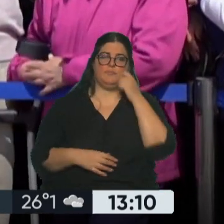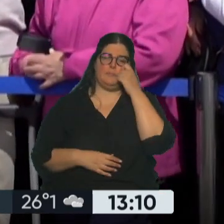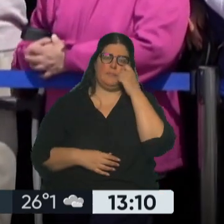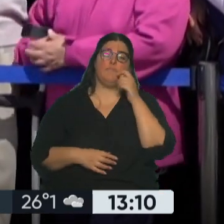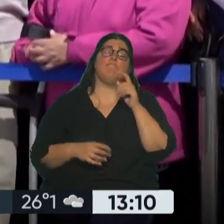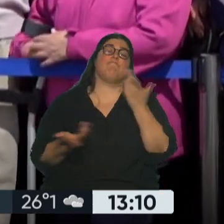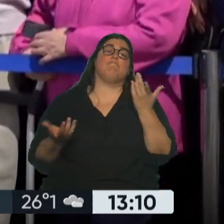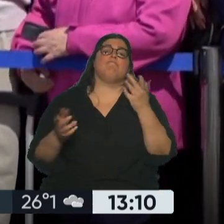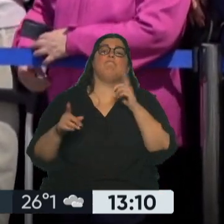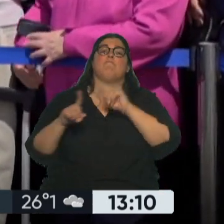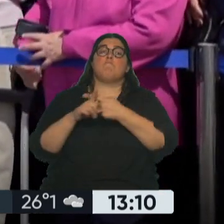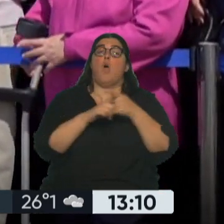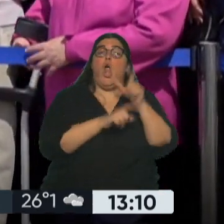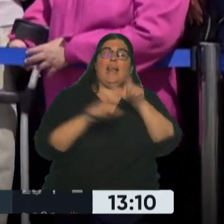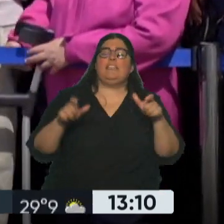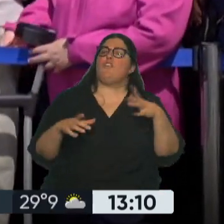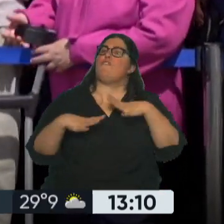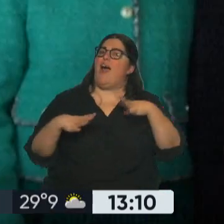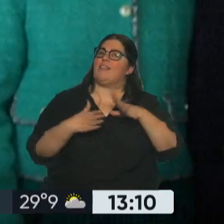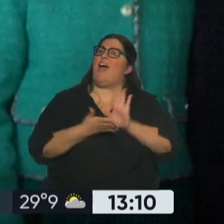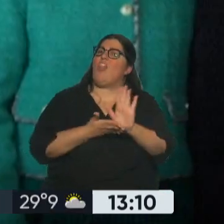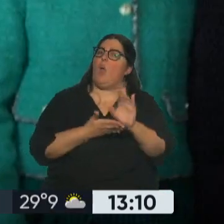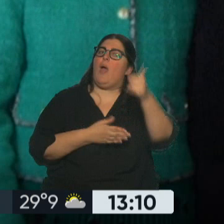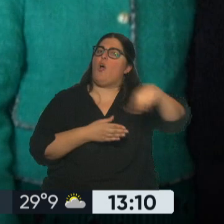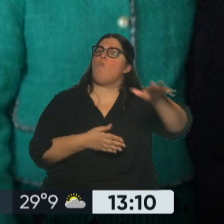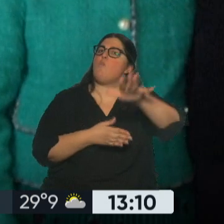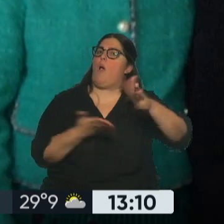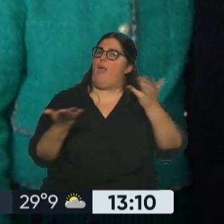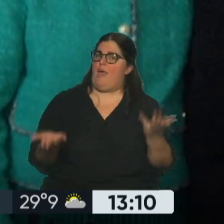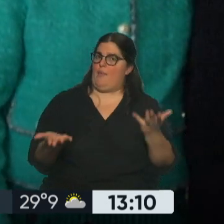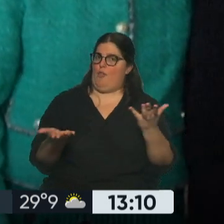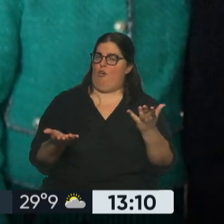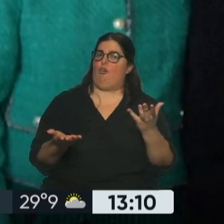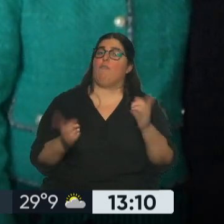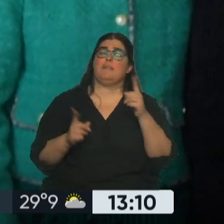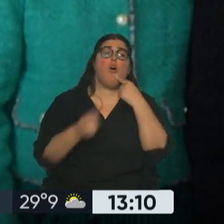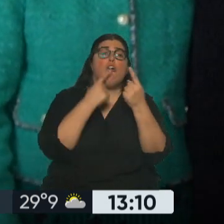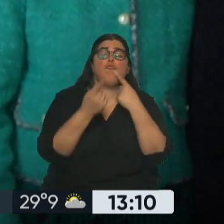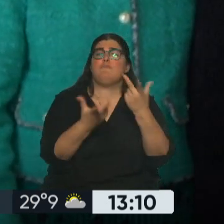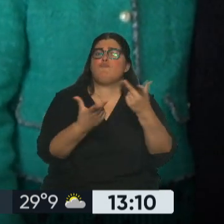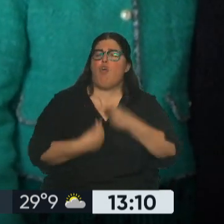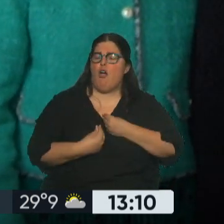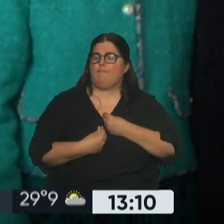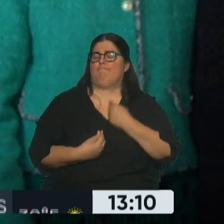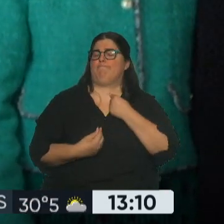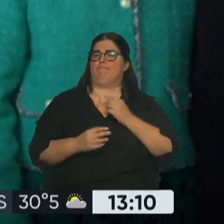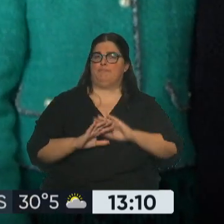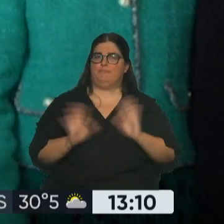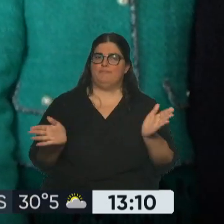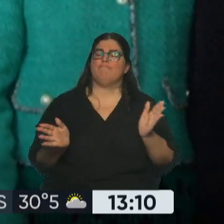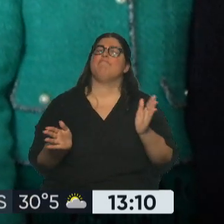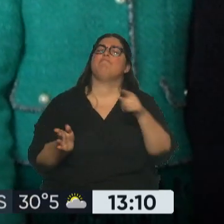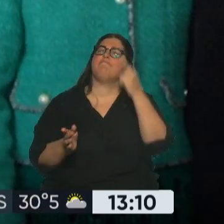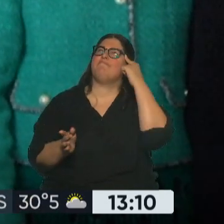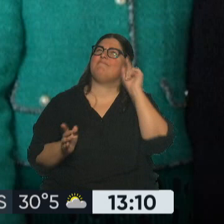política ha quedado en deuda con el pueblo chileno, afirmó el mandatario, frente al resultado negativo del referendo, descartando la posibilidad de un